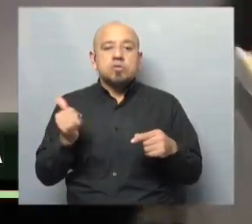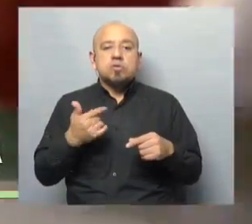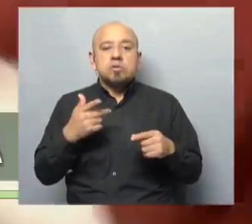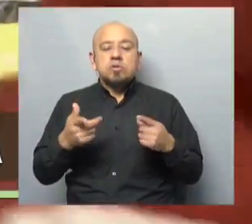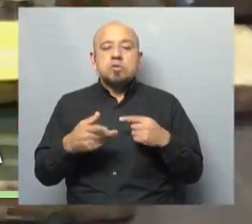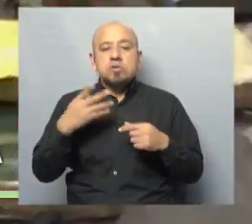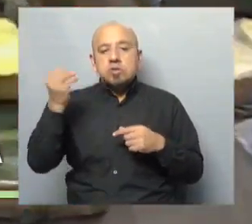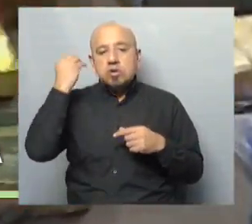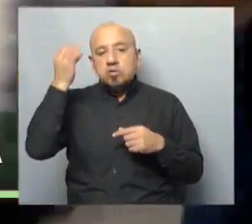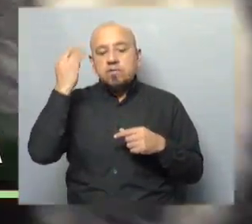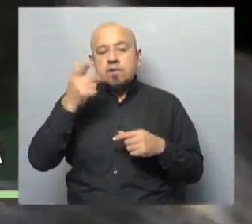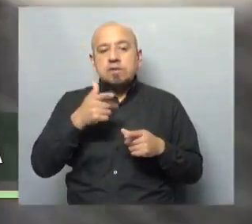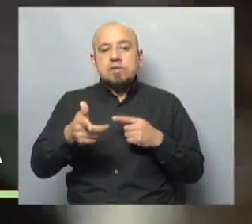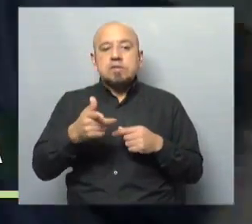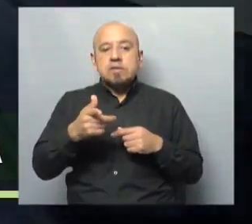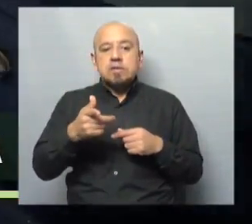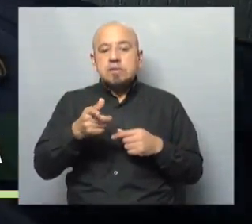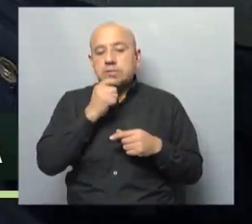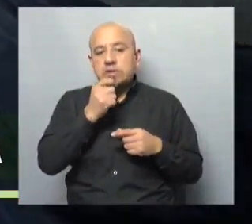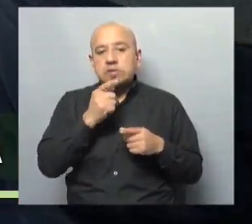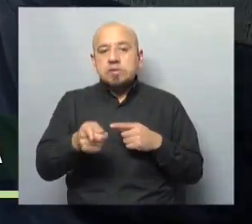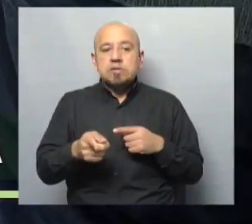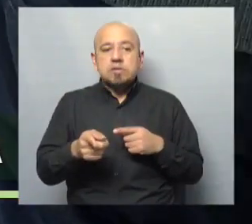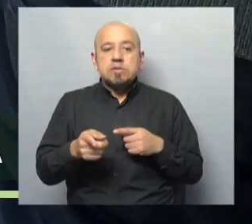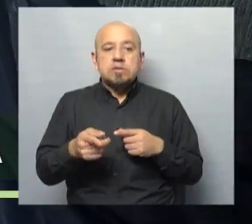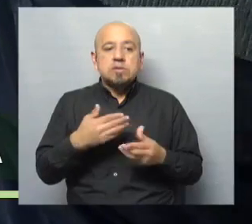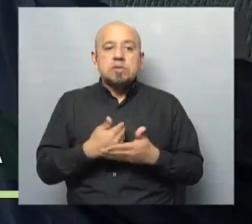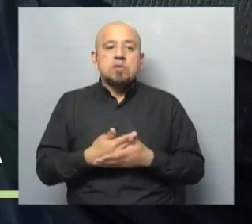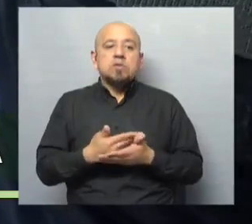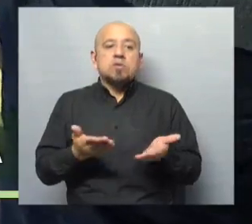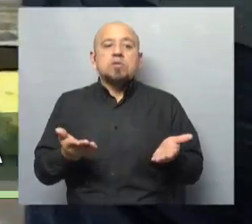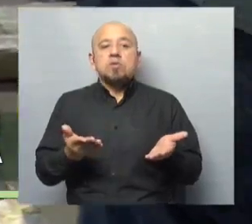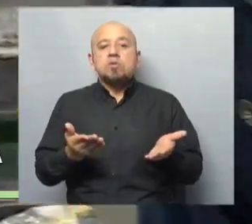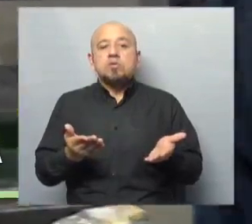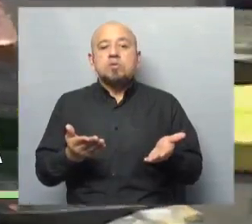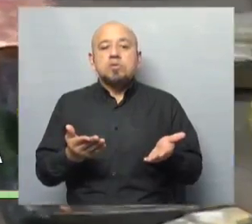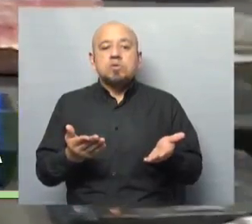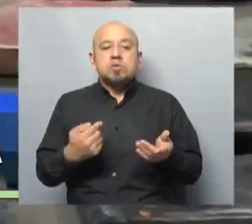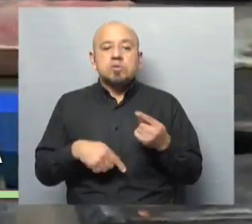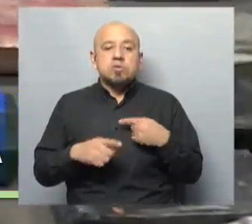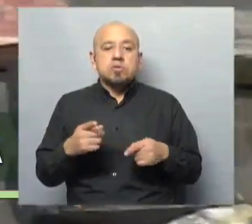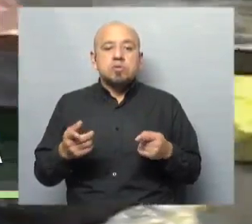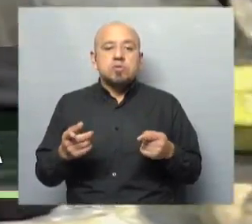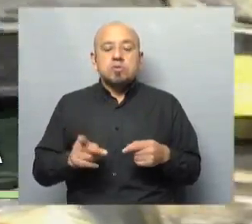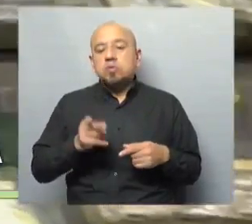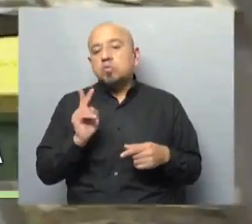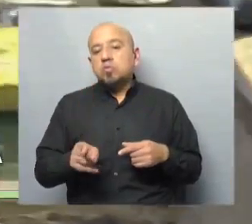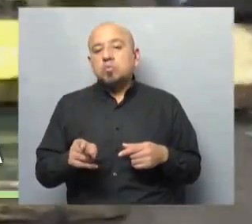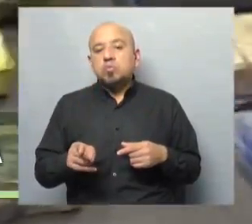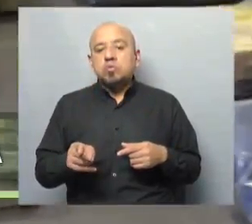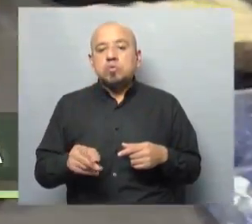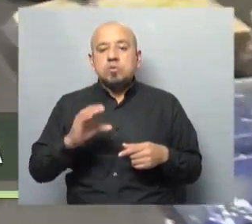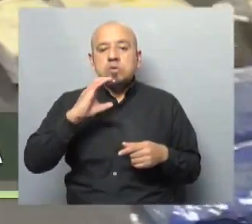de prensa del ministro luís alberto javier donde señalaba a propósito de lo que fue la renuncia como decíamos de